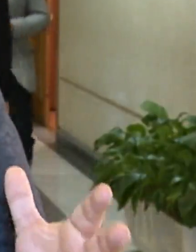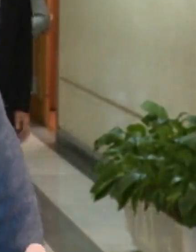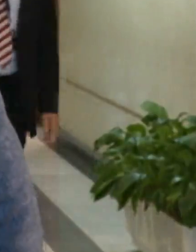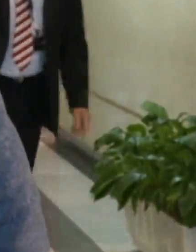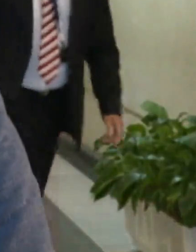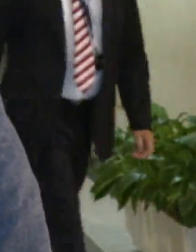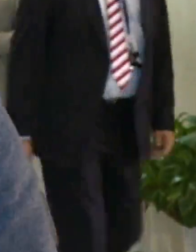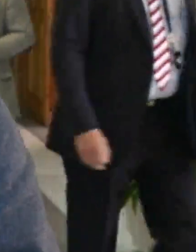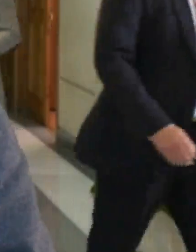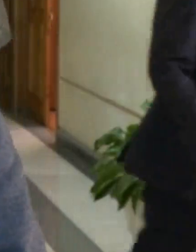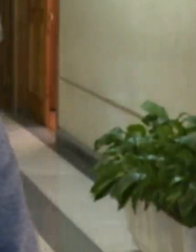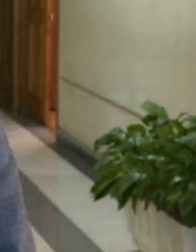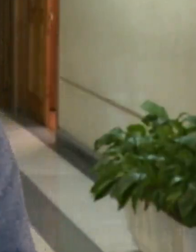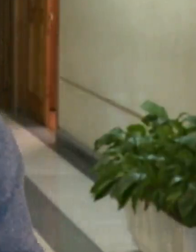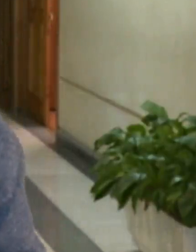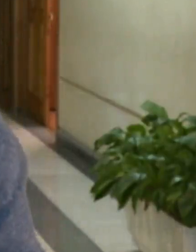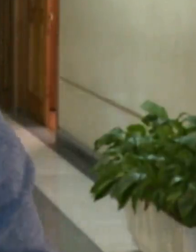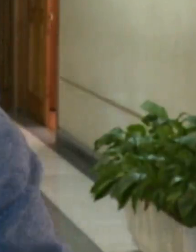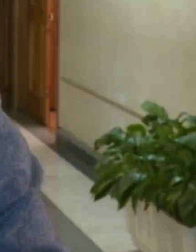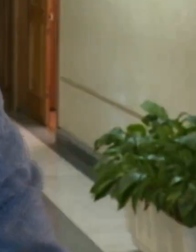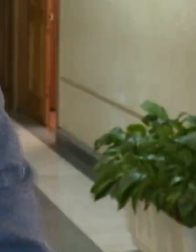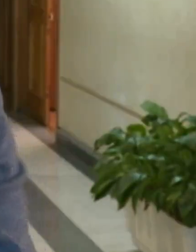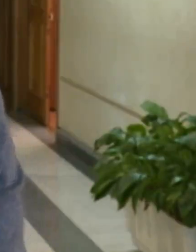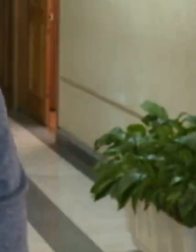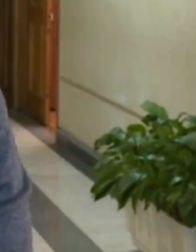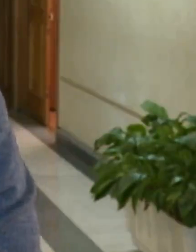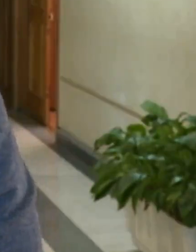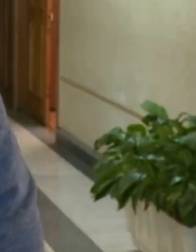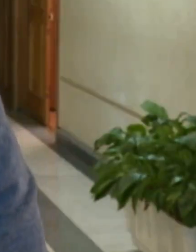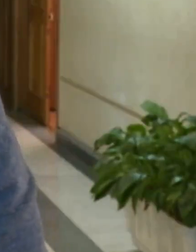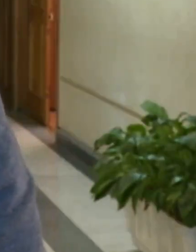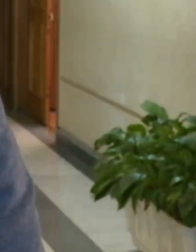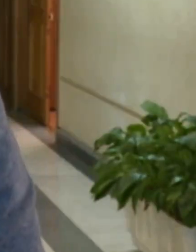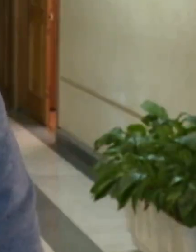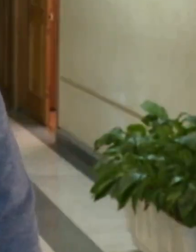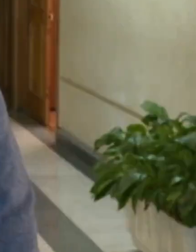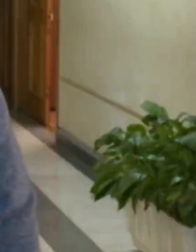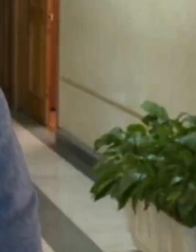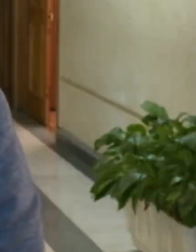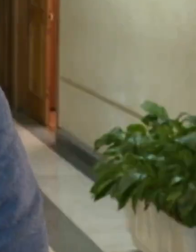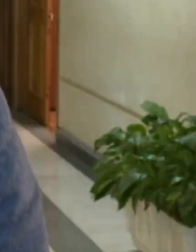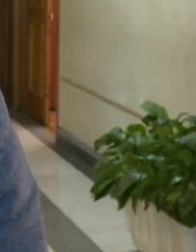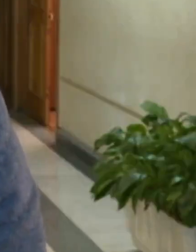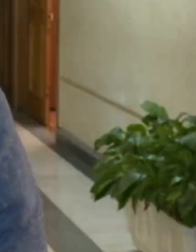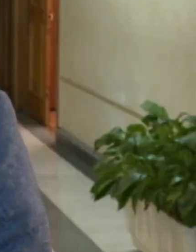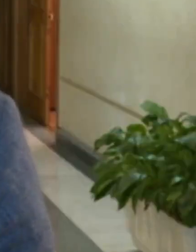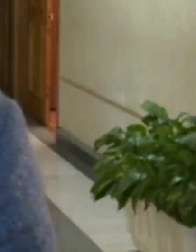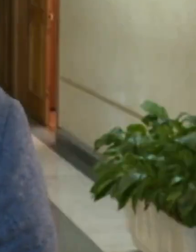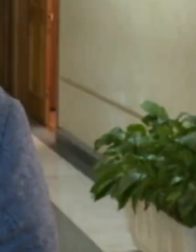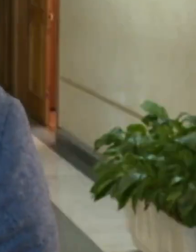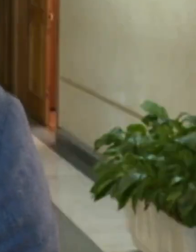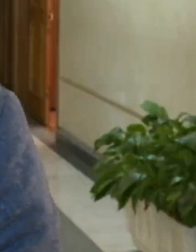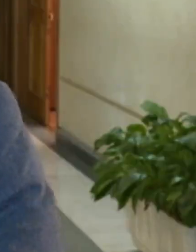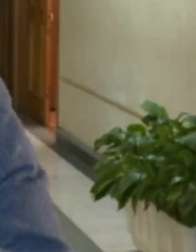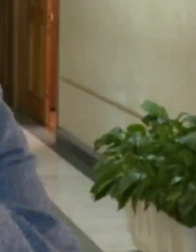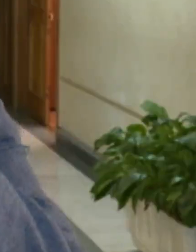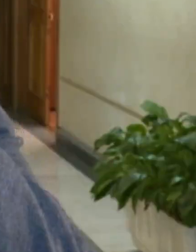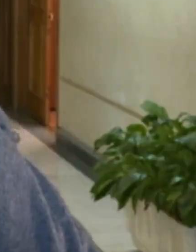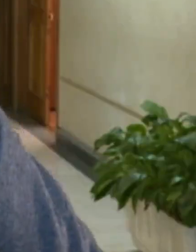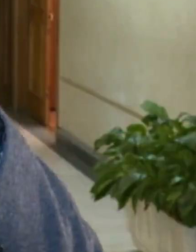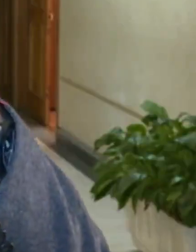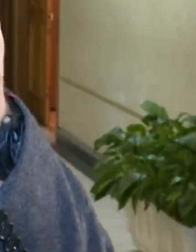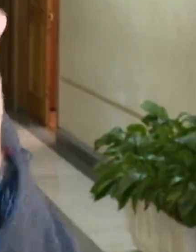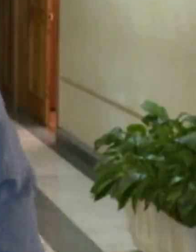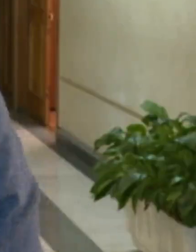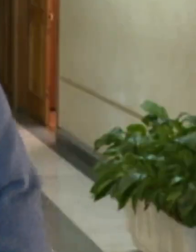para los cotizantes y por eso que ampliar las posibilidades de inversión de los fondos de pensiones me parece una buena medida no va a resolver el problema de pensiones para eso tenemos que